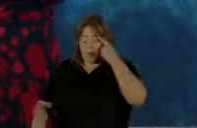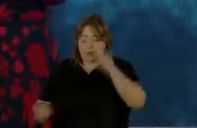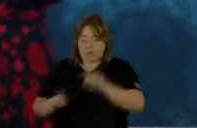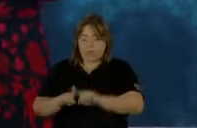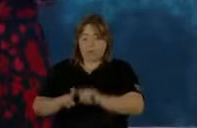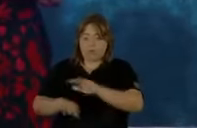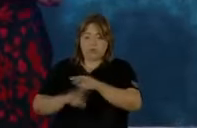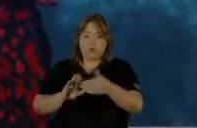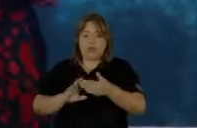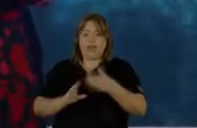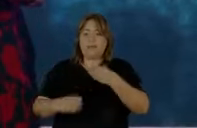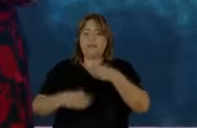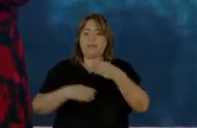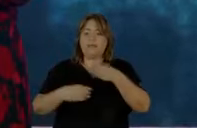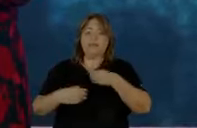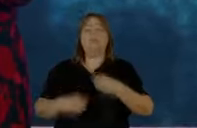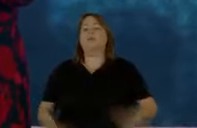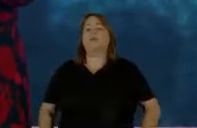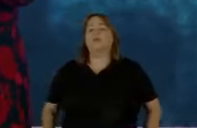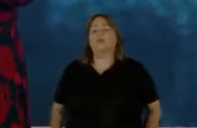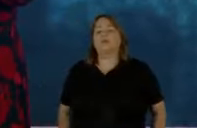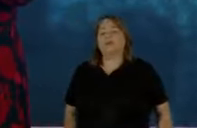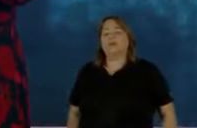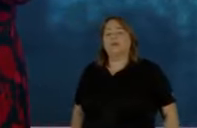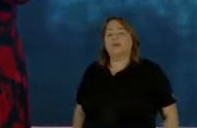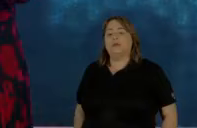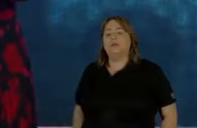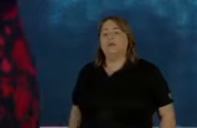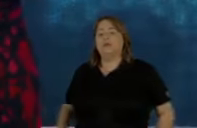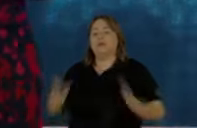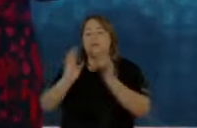peticiones, viene Valeria, qué bueno.